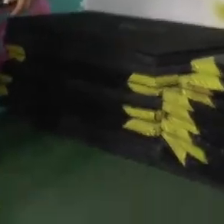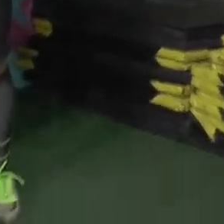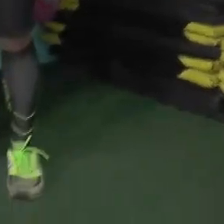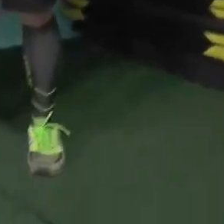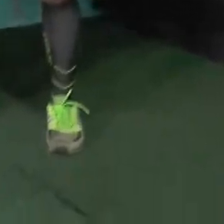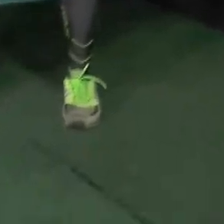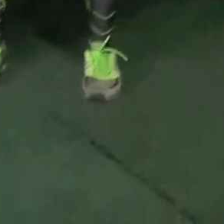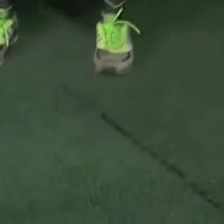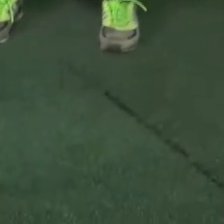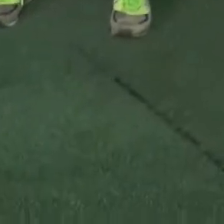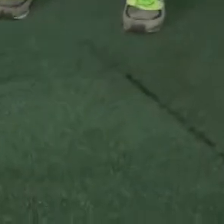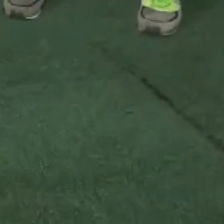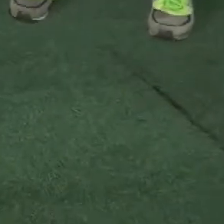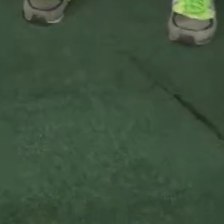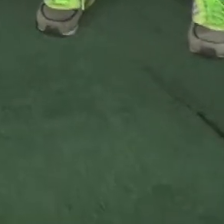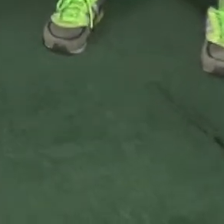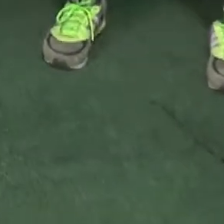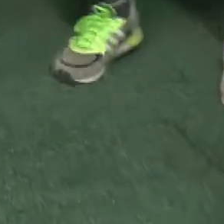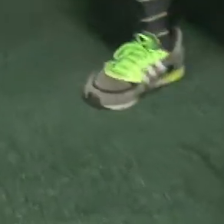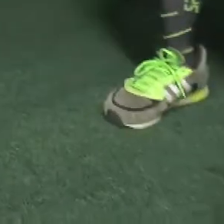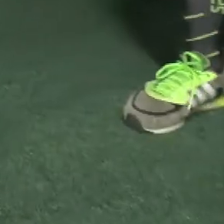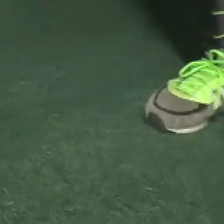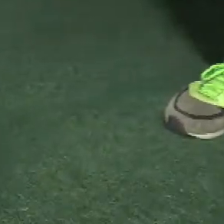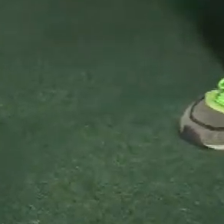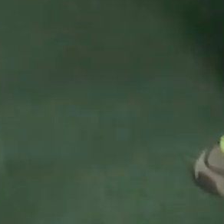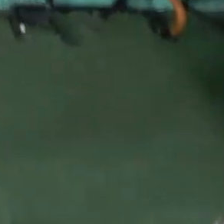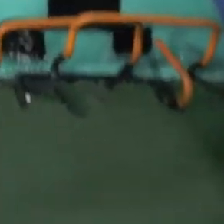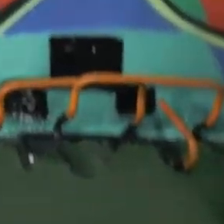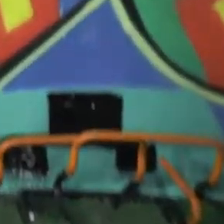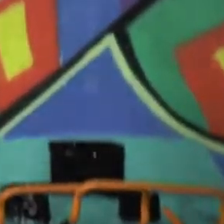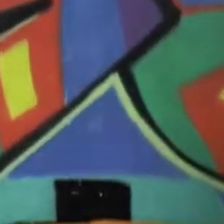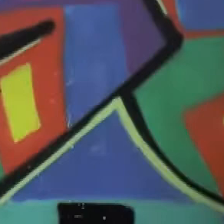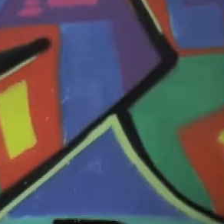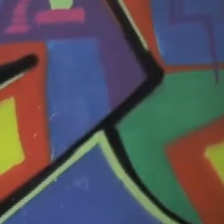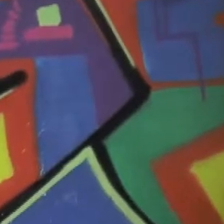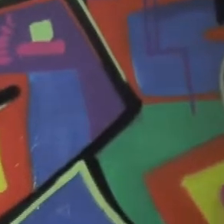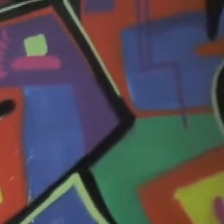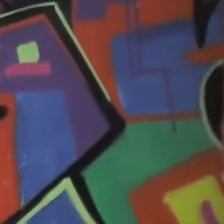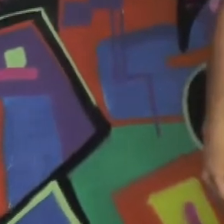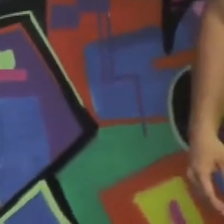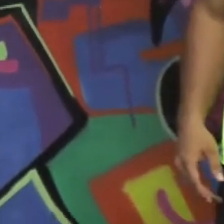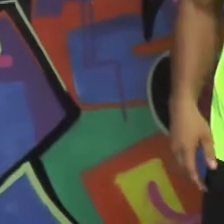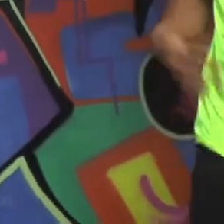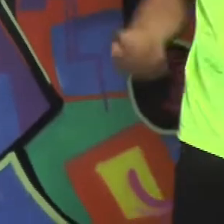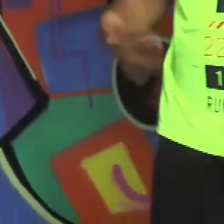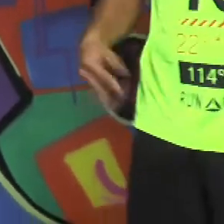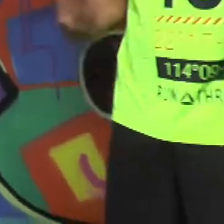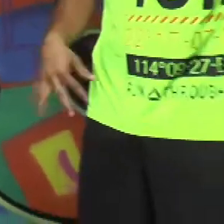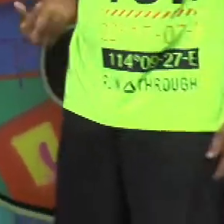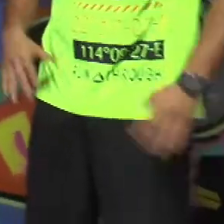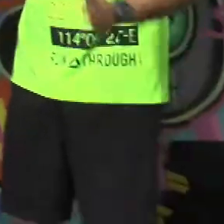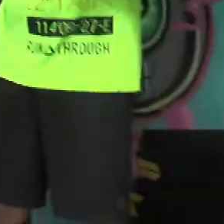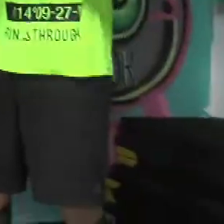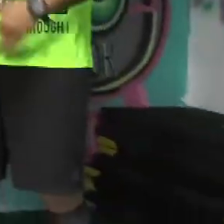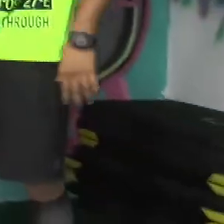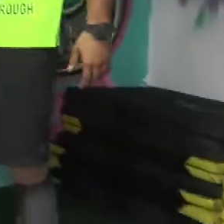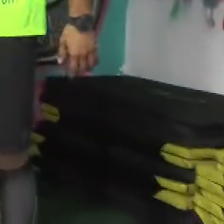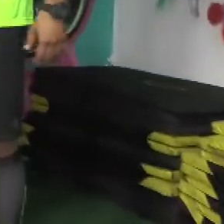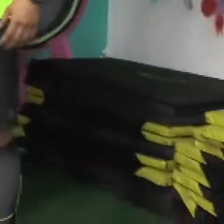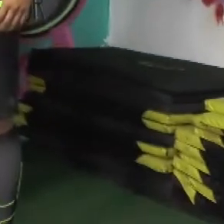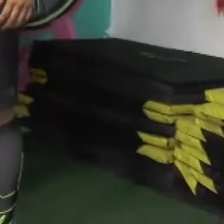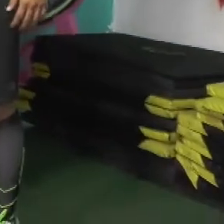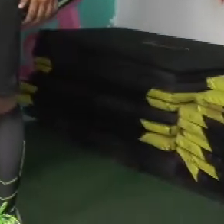dale arriba. Paro y hago dos sentadillas. 1 y 2. Ajá, dos sentadillas. Vamos, dale. Paro,